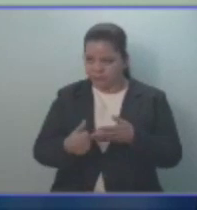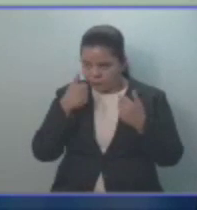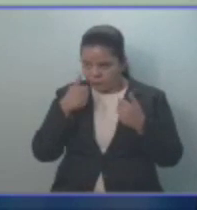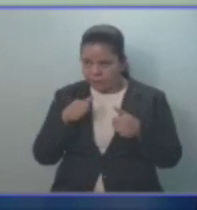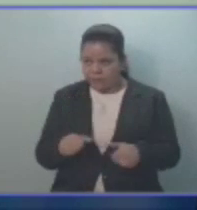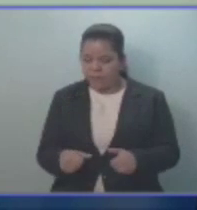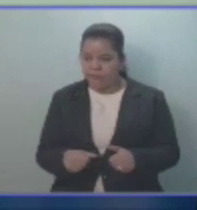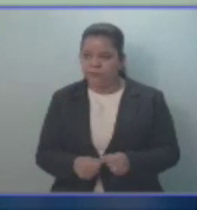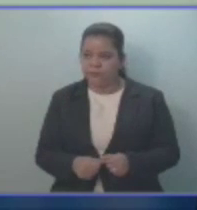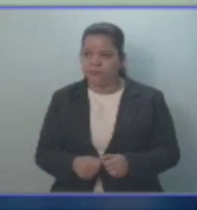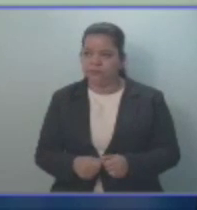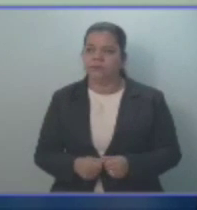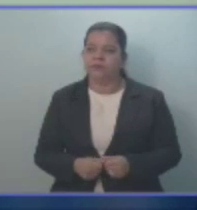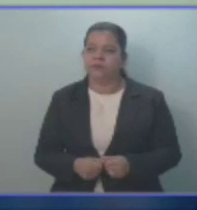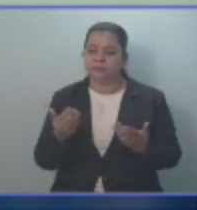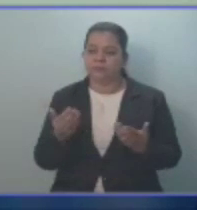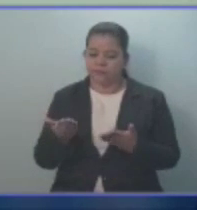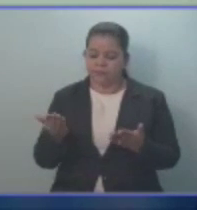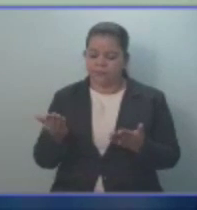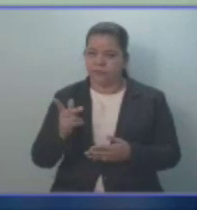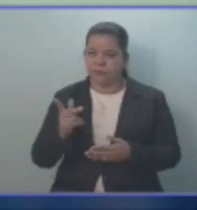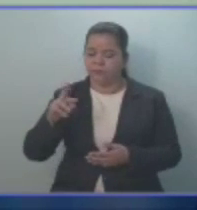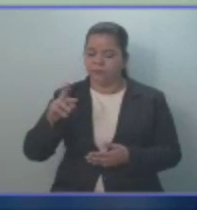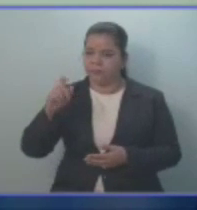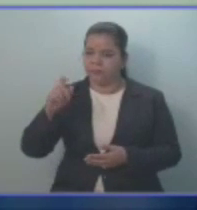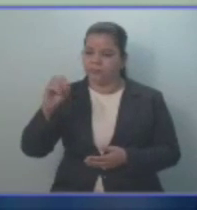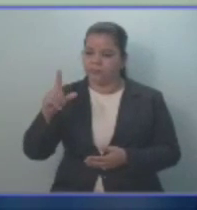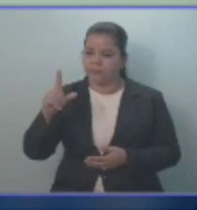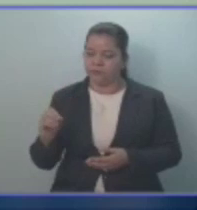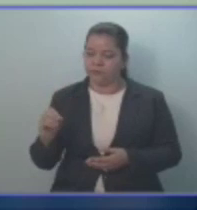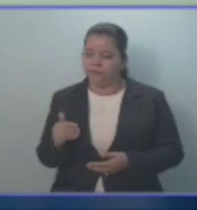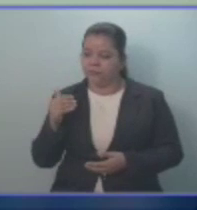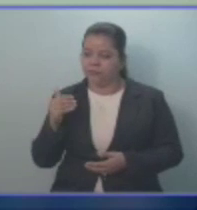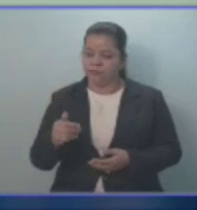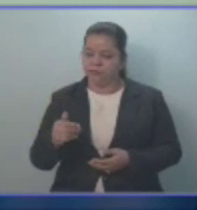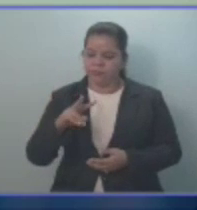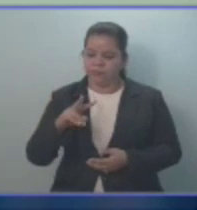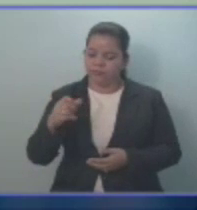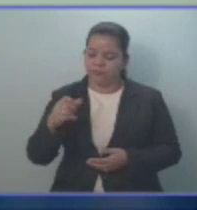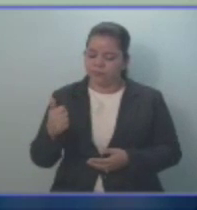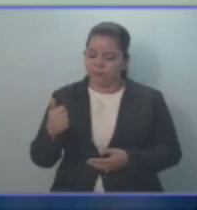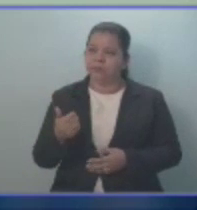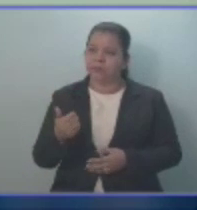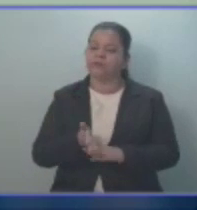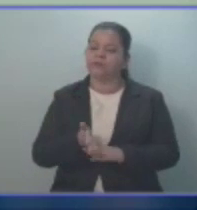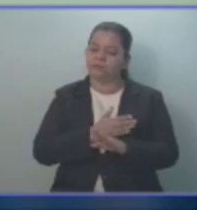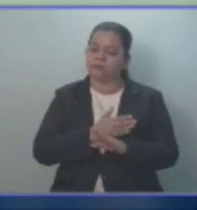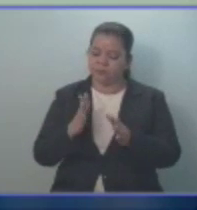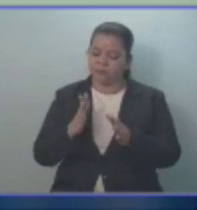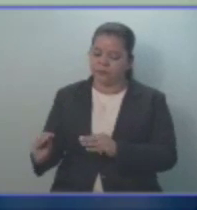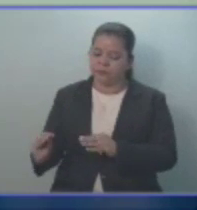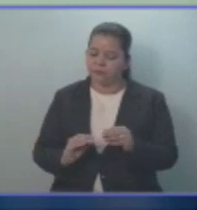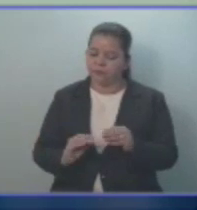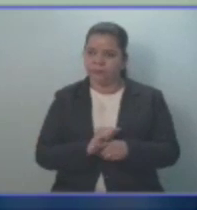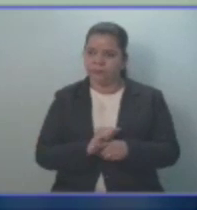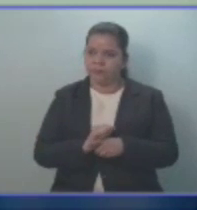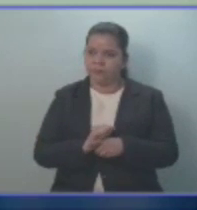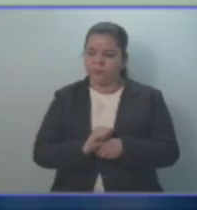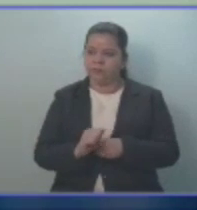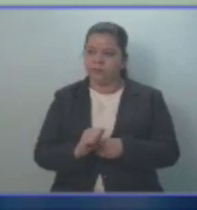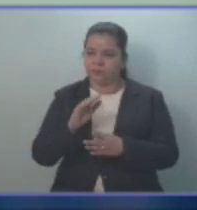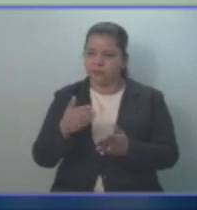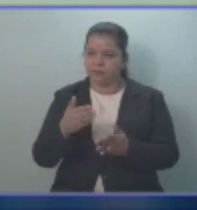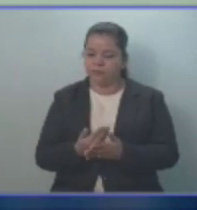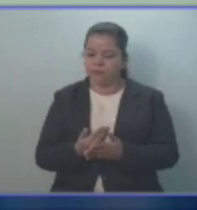convención emanada por el protocolo del 2010, que entró en vigor con respecto a